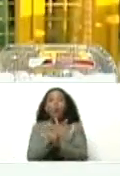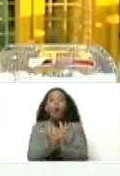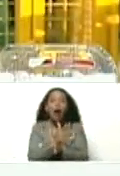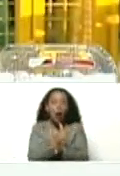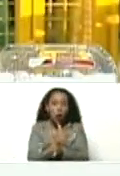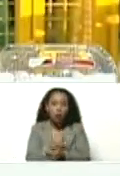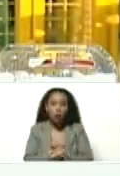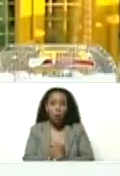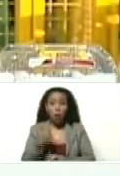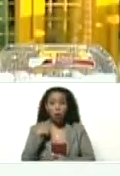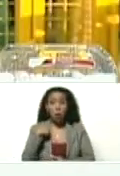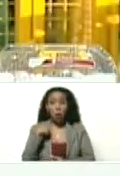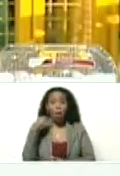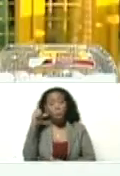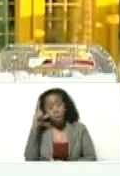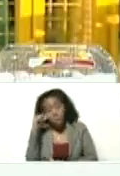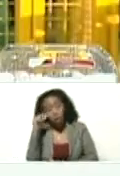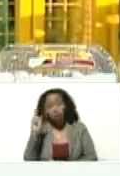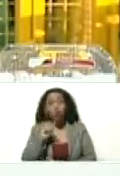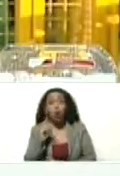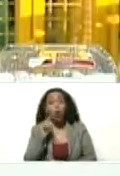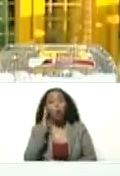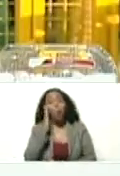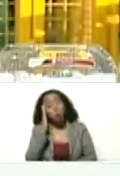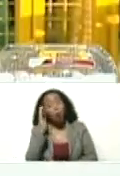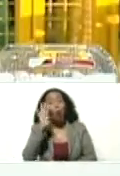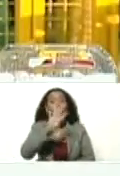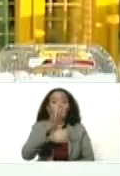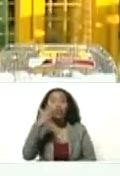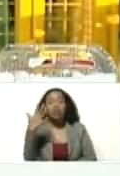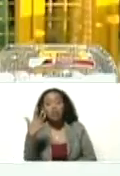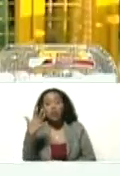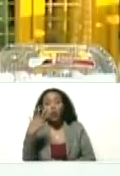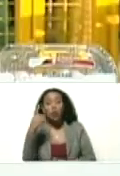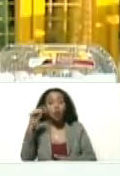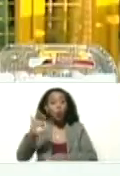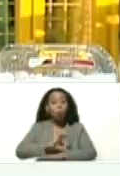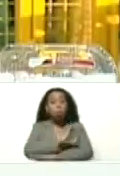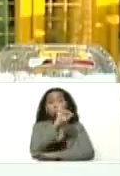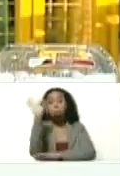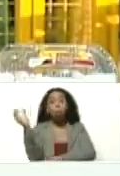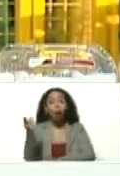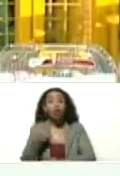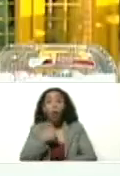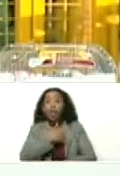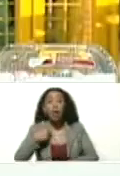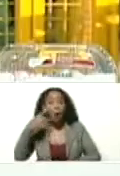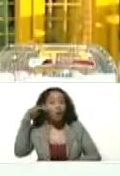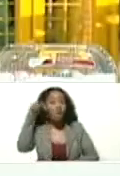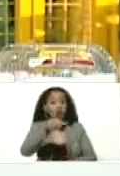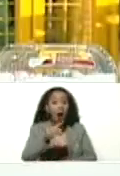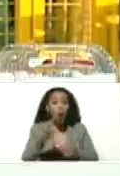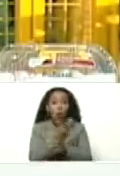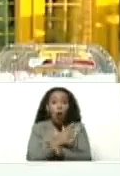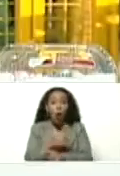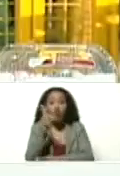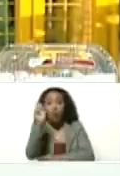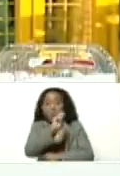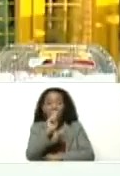No dormiré porque yo me acuesto a las 4, a las 5 todos los días. Pasaré de largo entonces. Un mes de largo sin dormir. ¿Qué es eso para